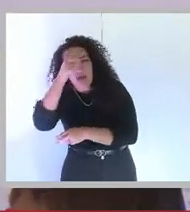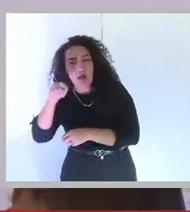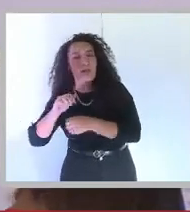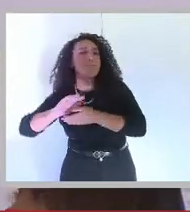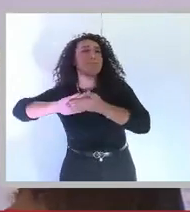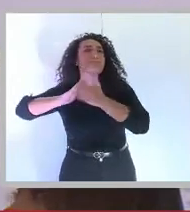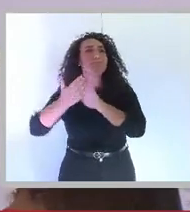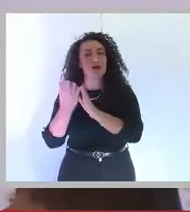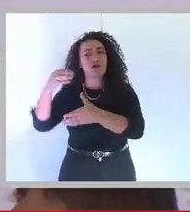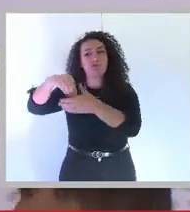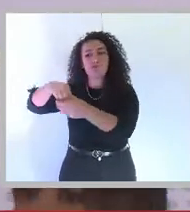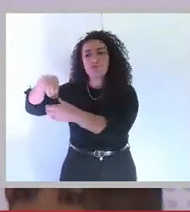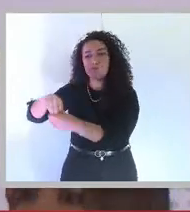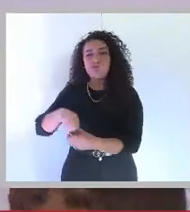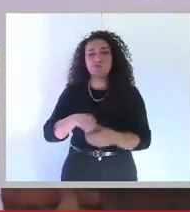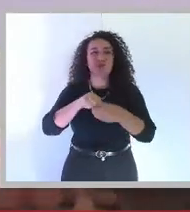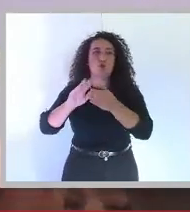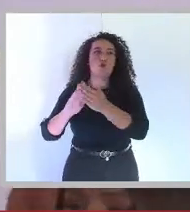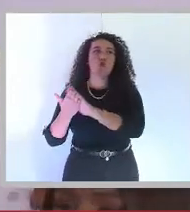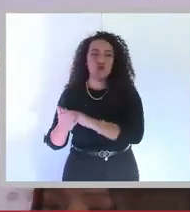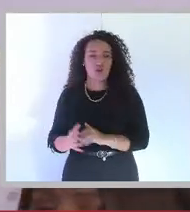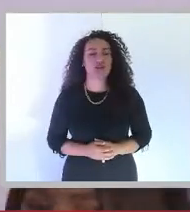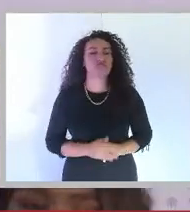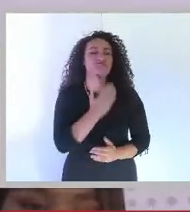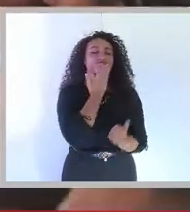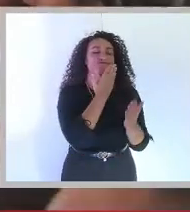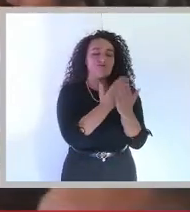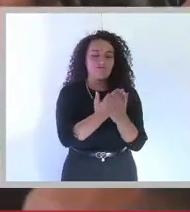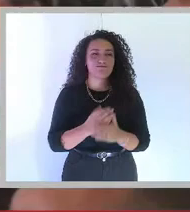las comunidades. Muchísimas gracias.